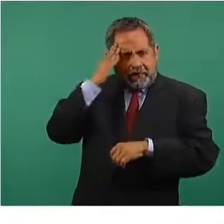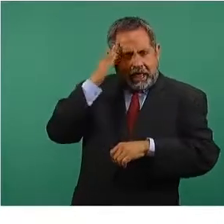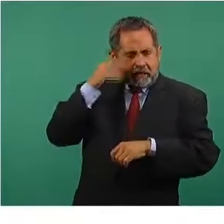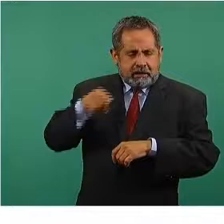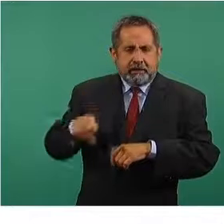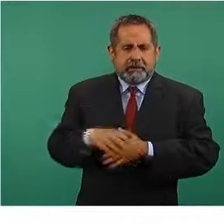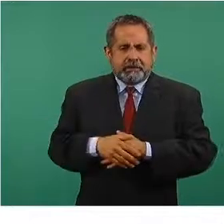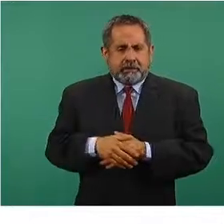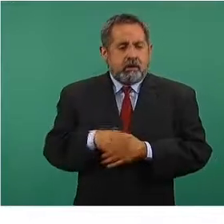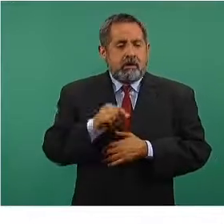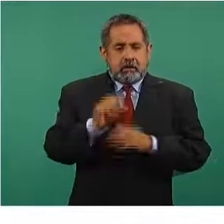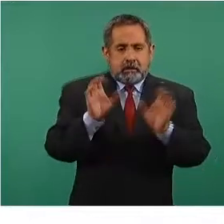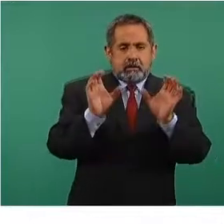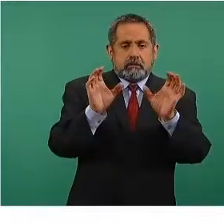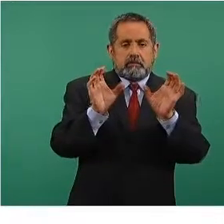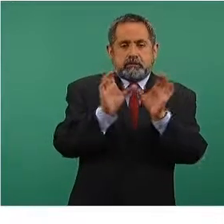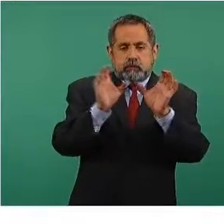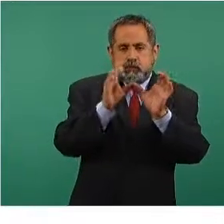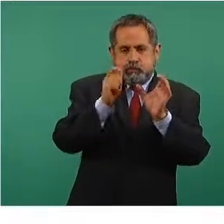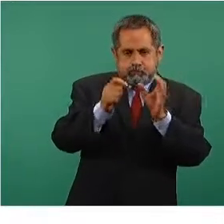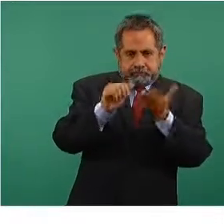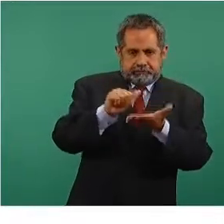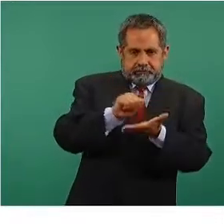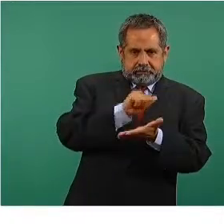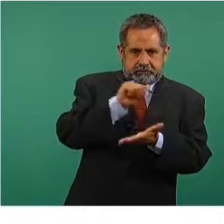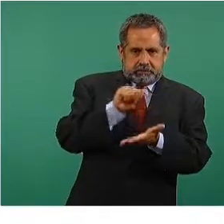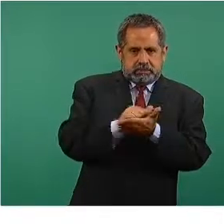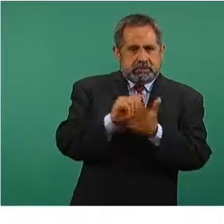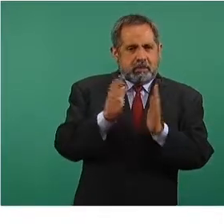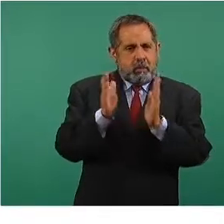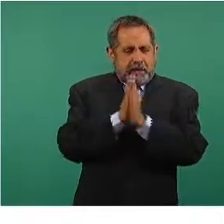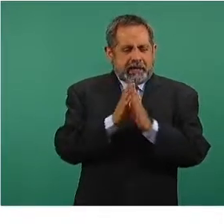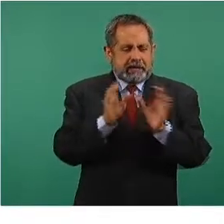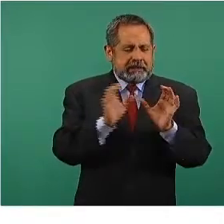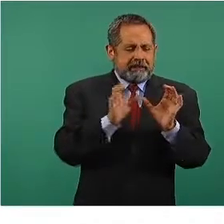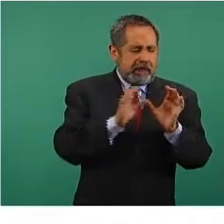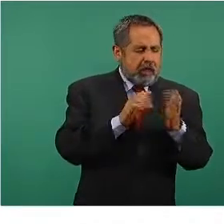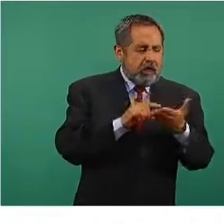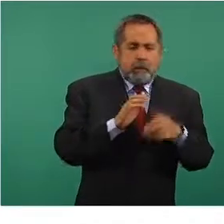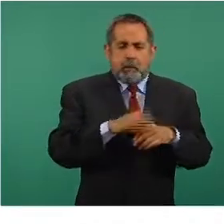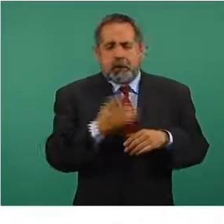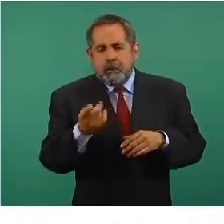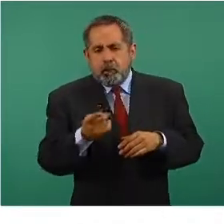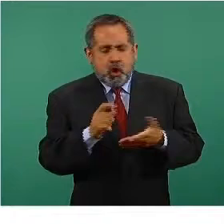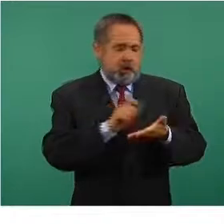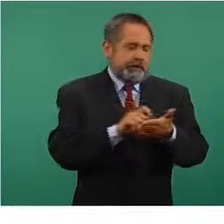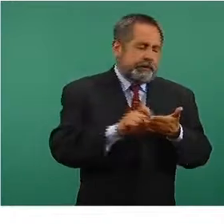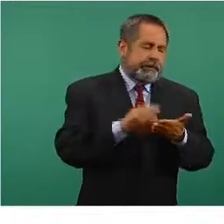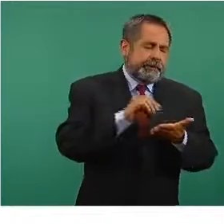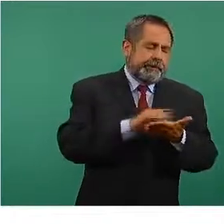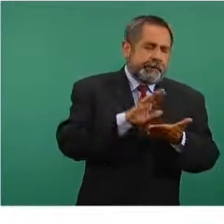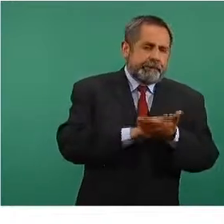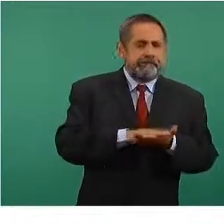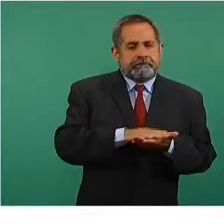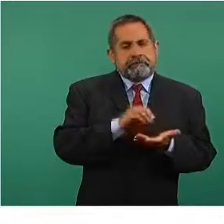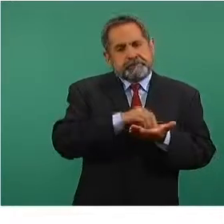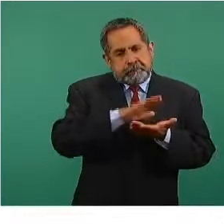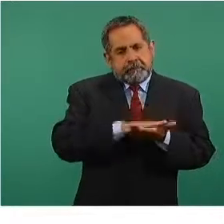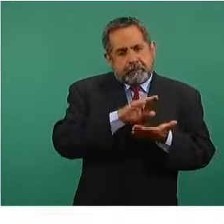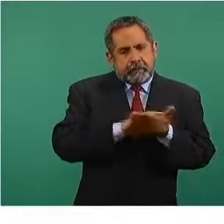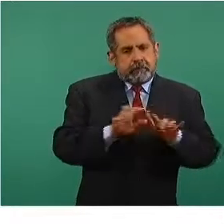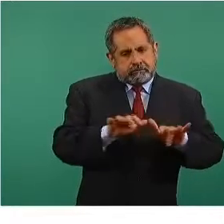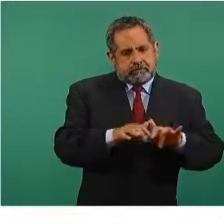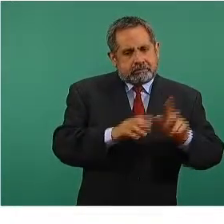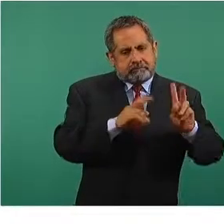los certificados de defunción. Todos los certificados de defunción también se recolectan, se capturan. Esto